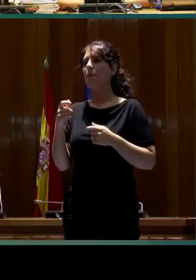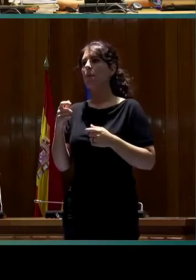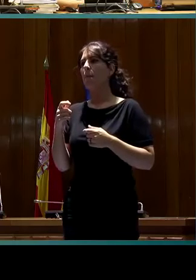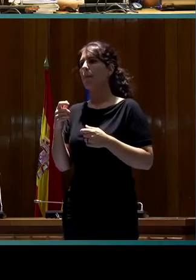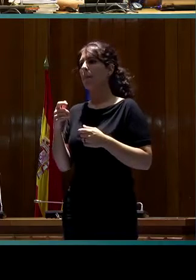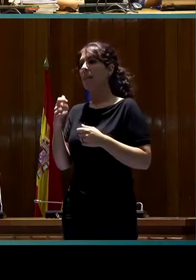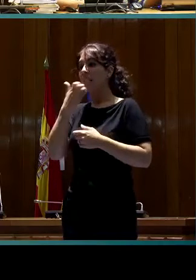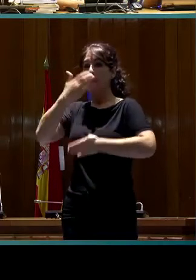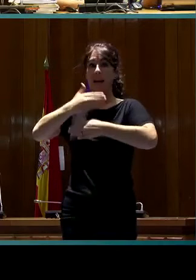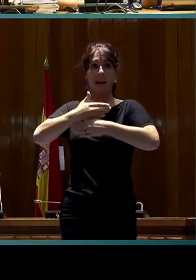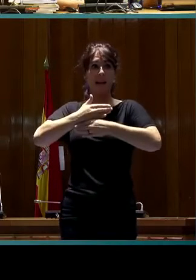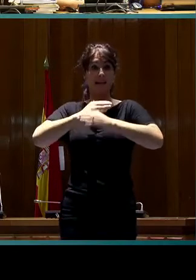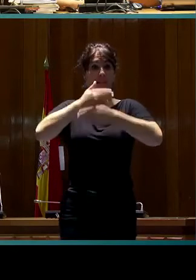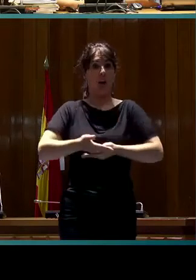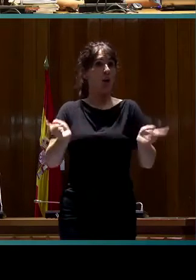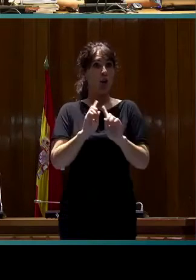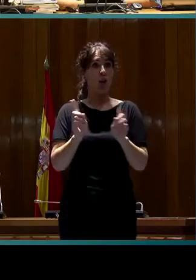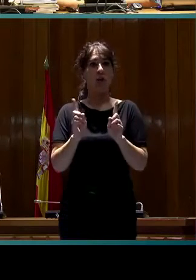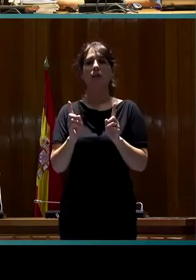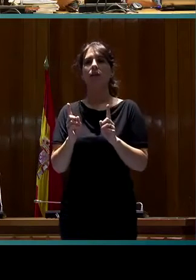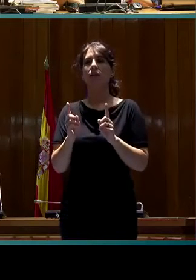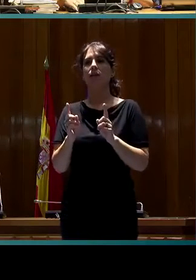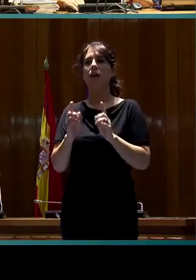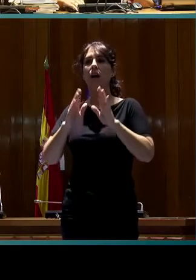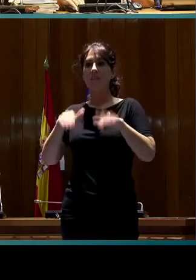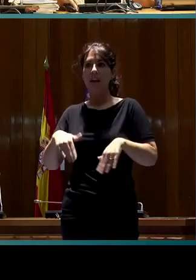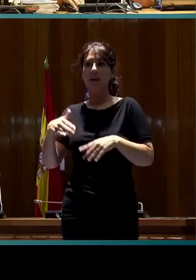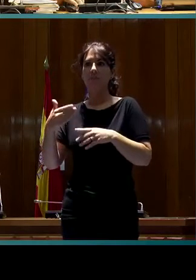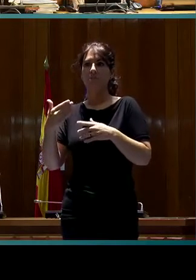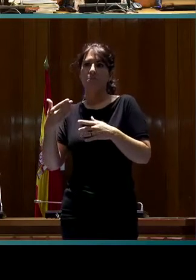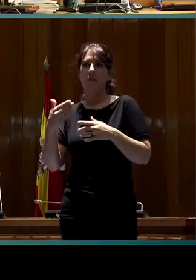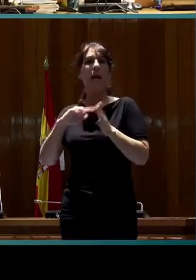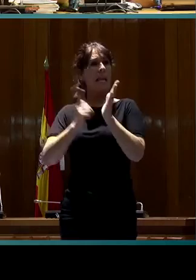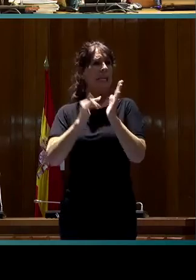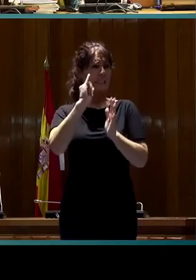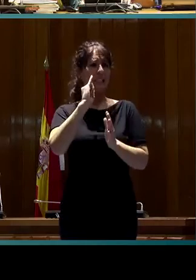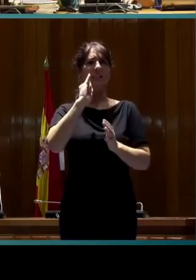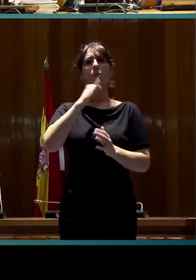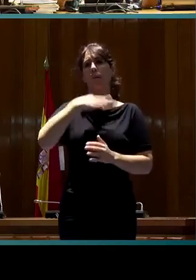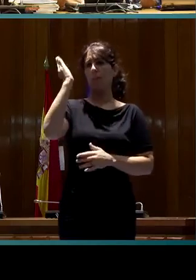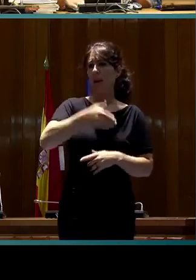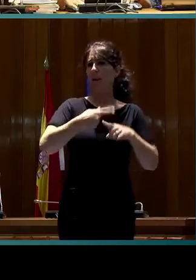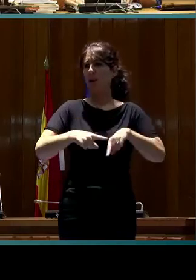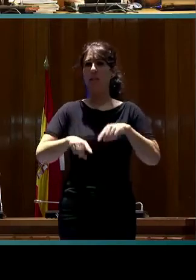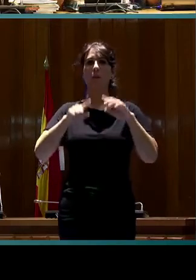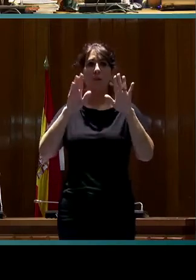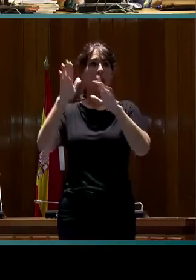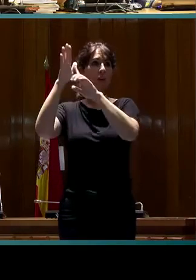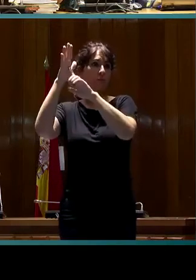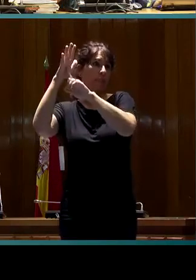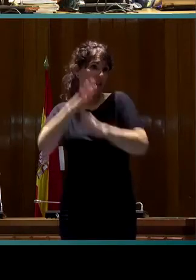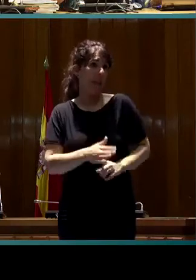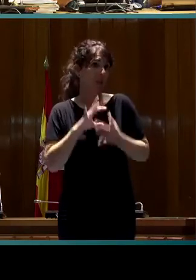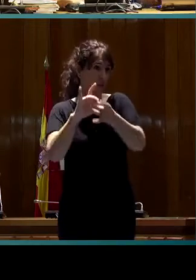rompen todas estas barreras y hablamos de discriminación, la ley pena la discriminación por diferentes motivos y uno de ellos es la discapacidad,